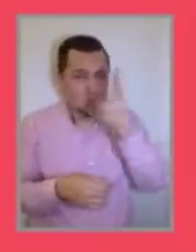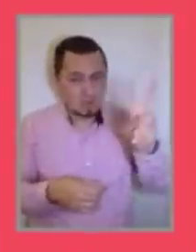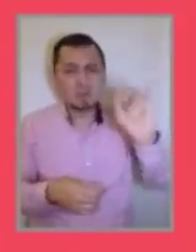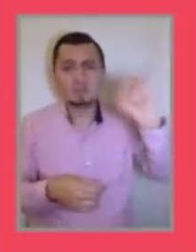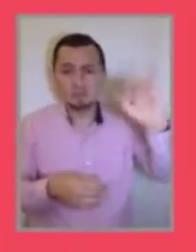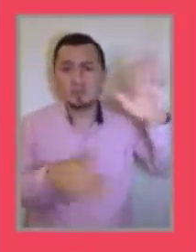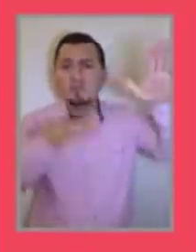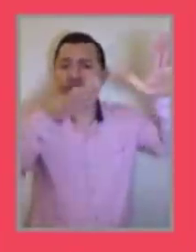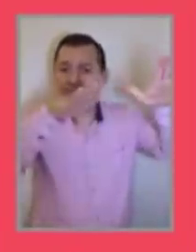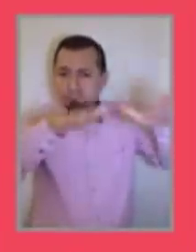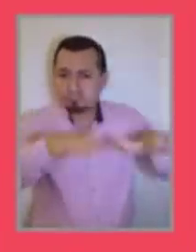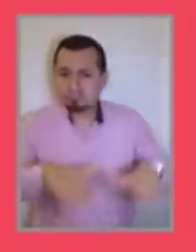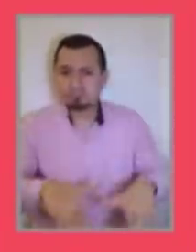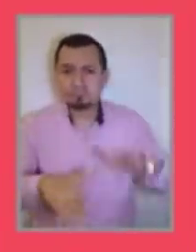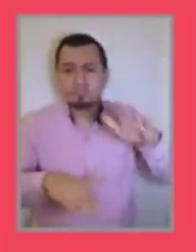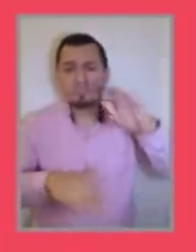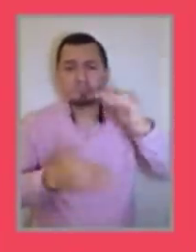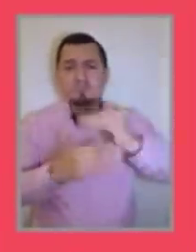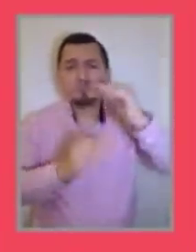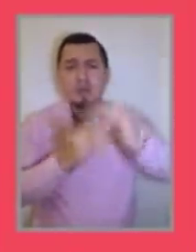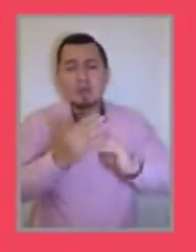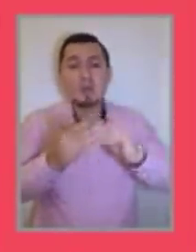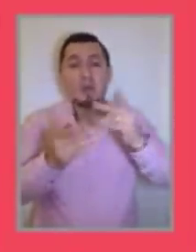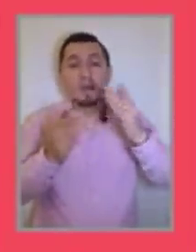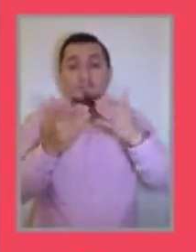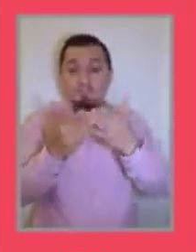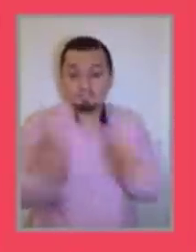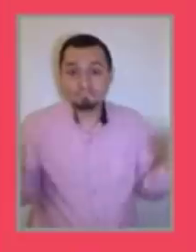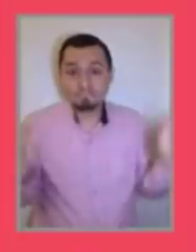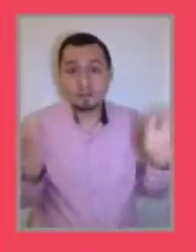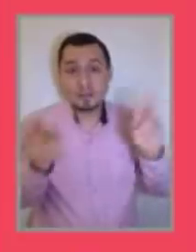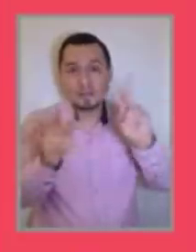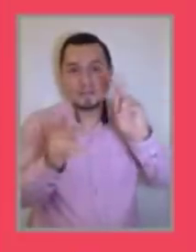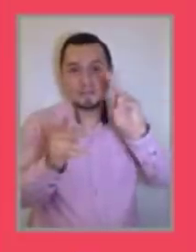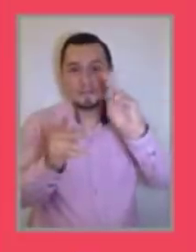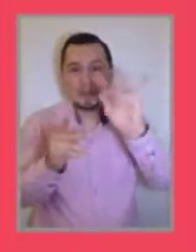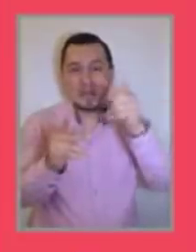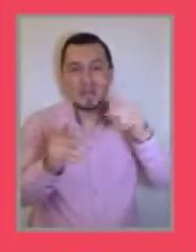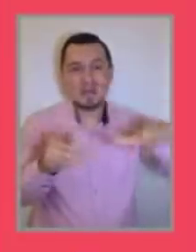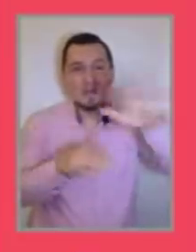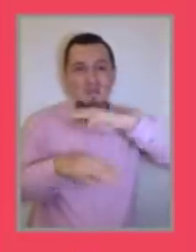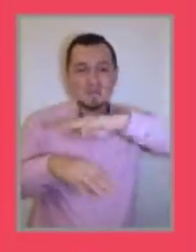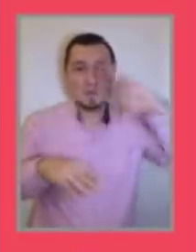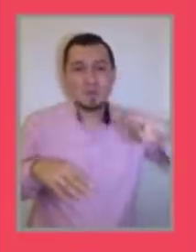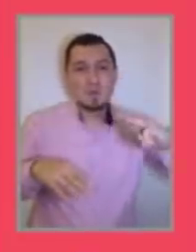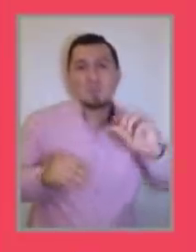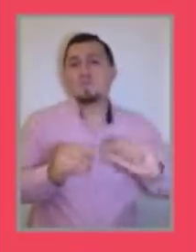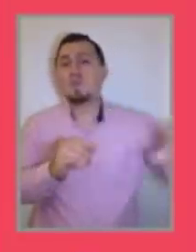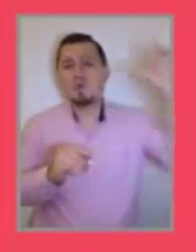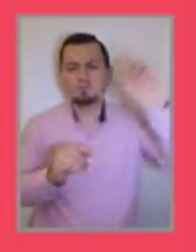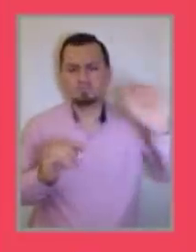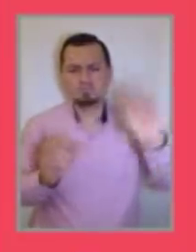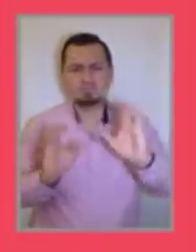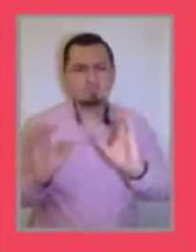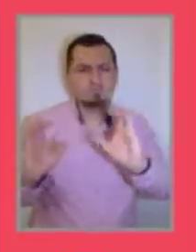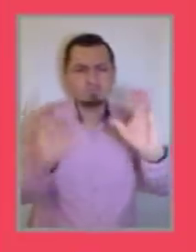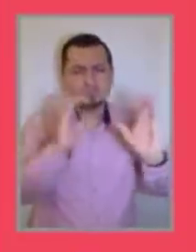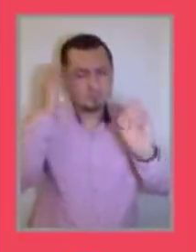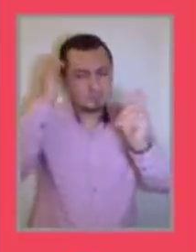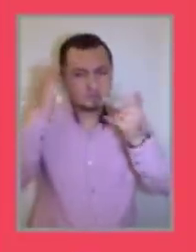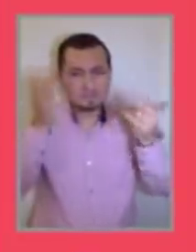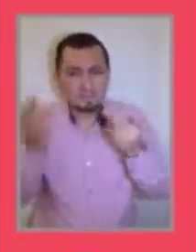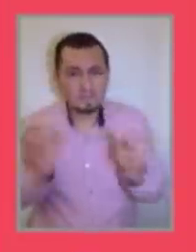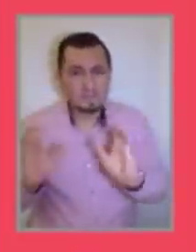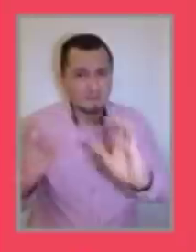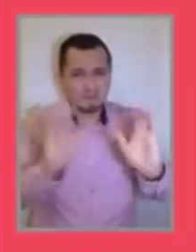días, afortunadamente. Cuando se abrieron las playas no hubo un repunte de casos, se pudo operar correctamente los